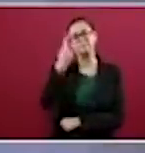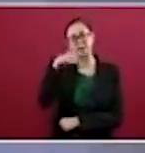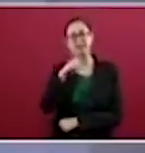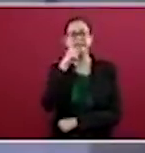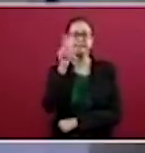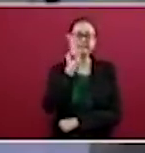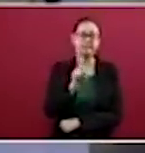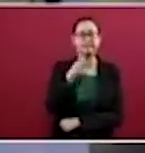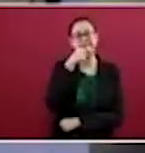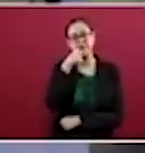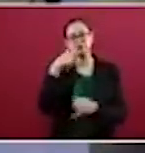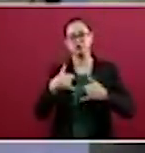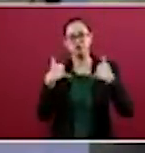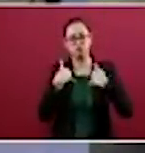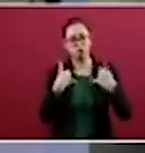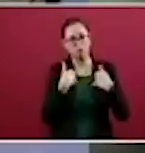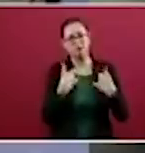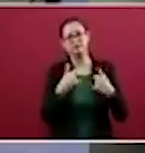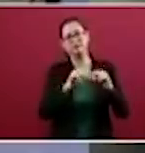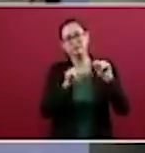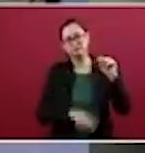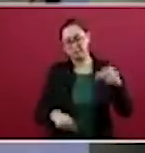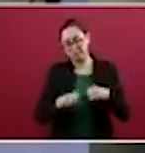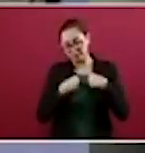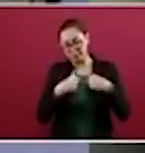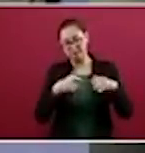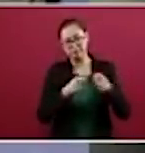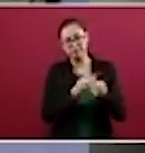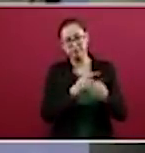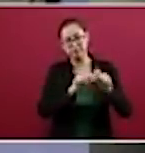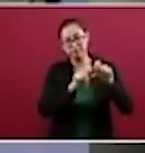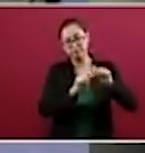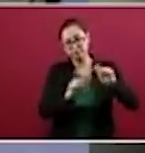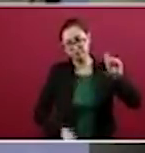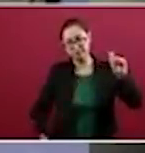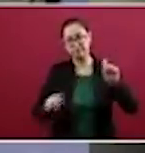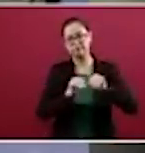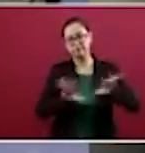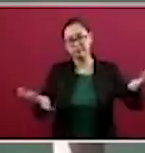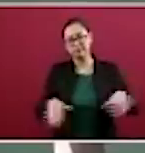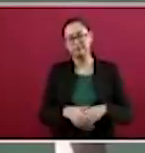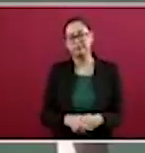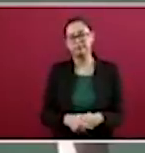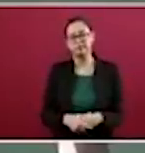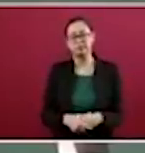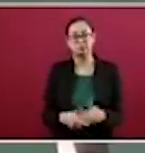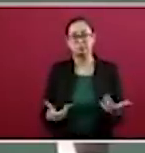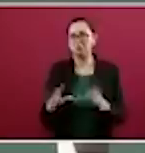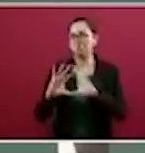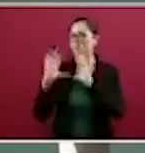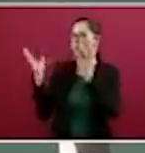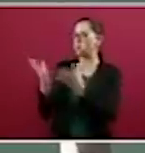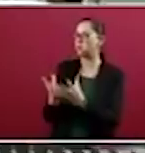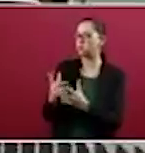los niños y los jóvenes de México. Este es un caso único en el mundo. Ningún